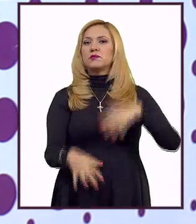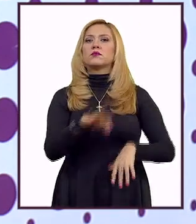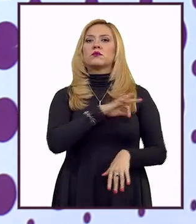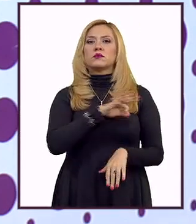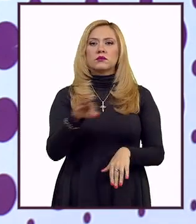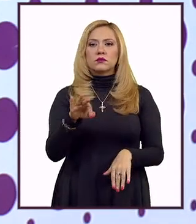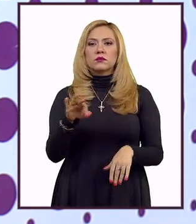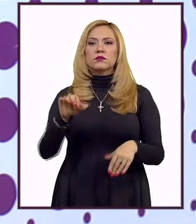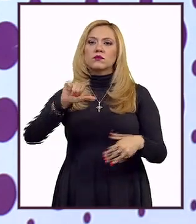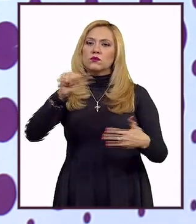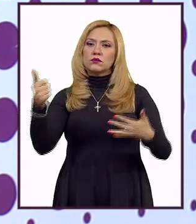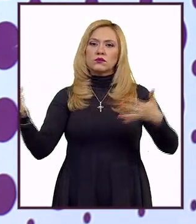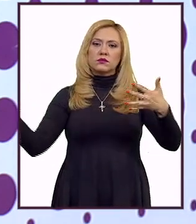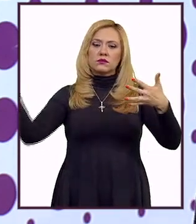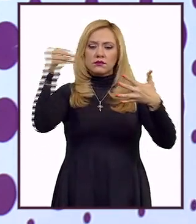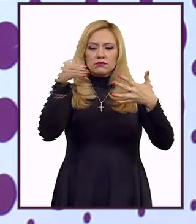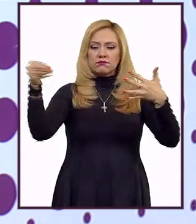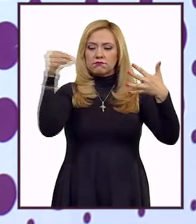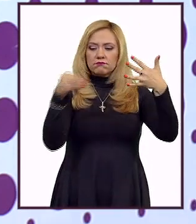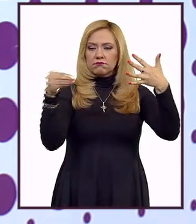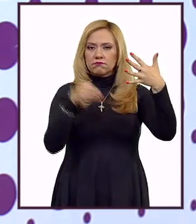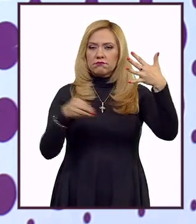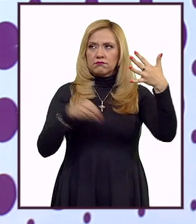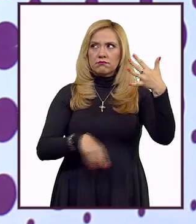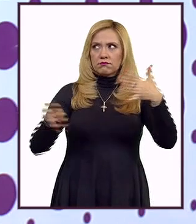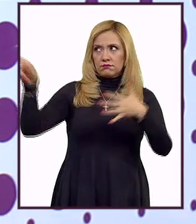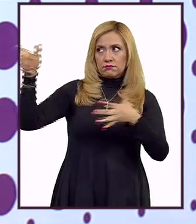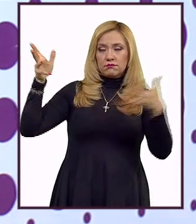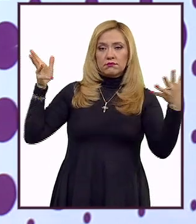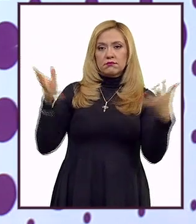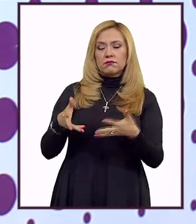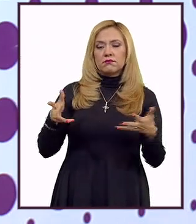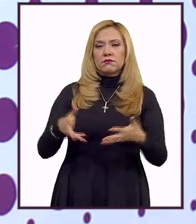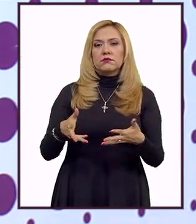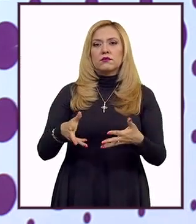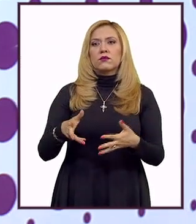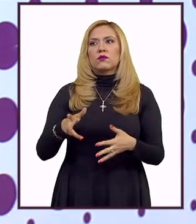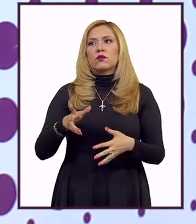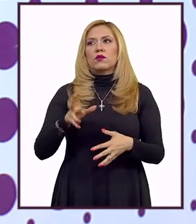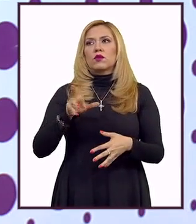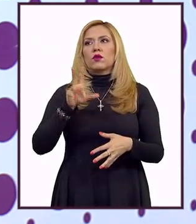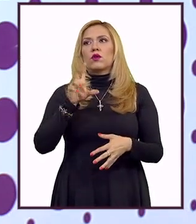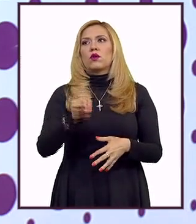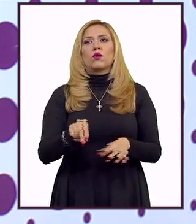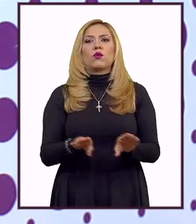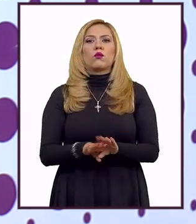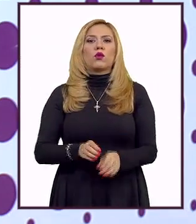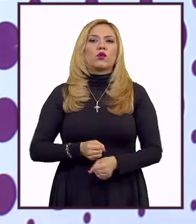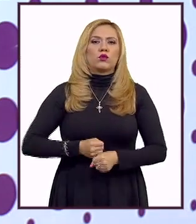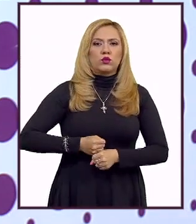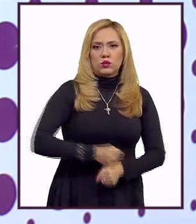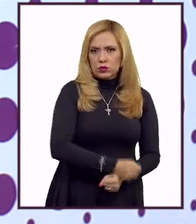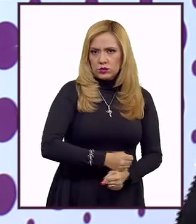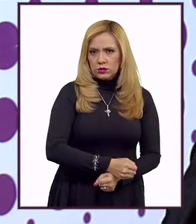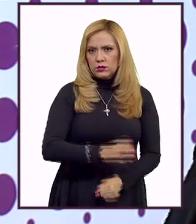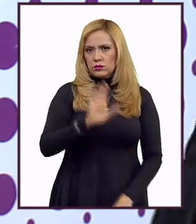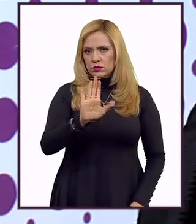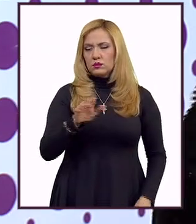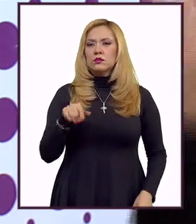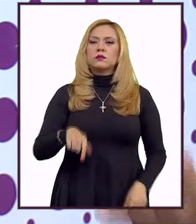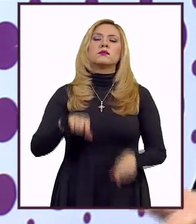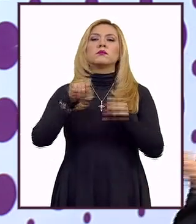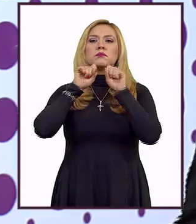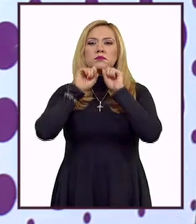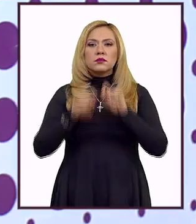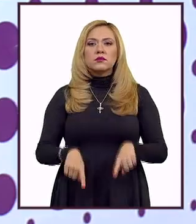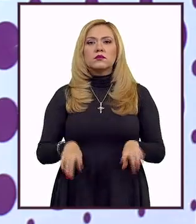pudieran encajar otras actuaciones, otros actos que no necesariamente son considerados como tortura. Y aquí también, en